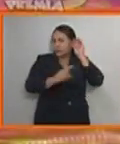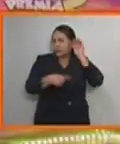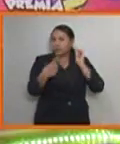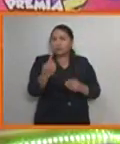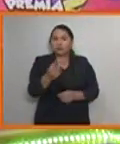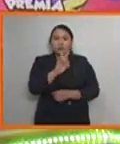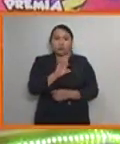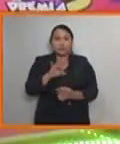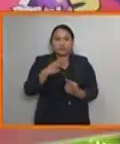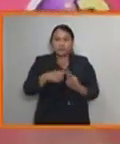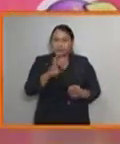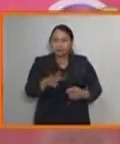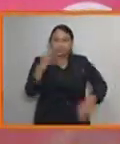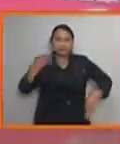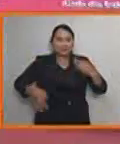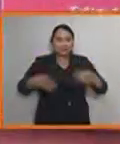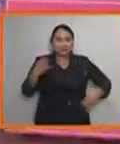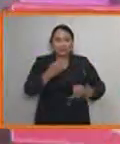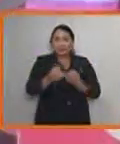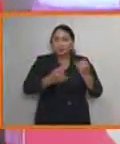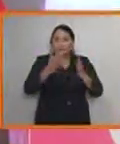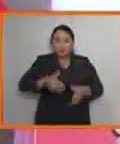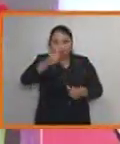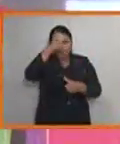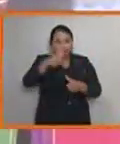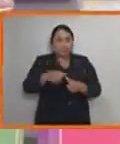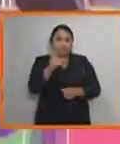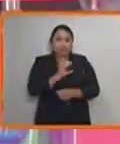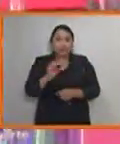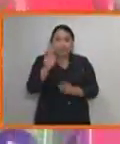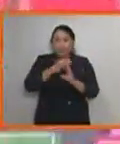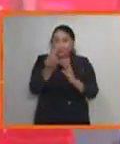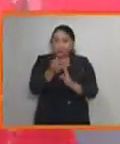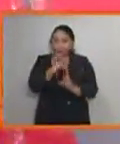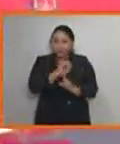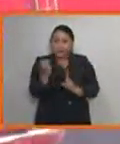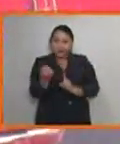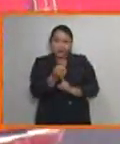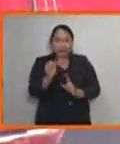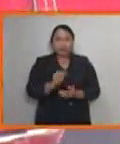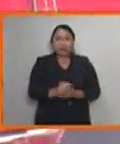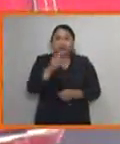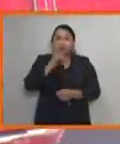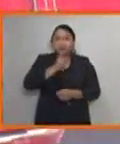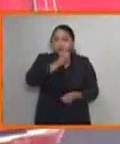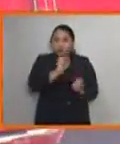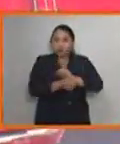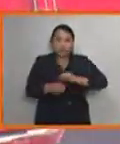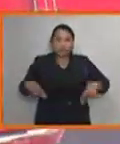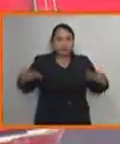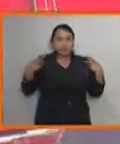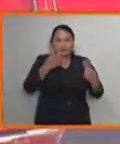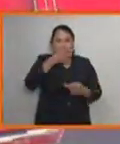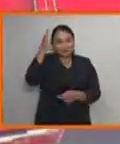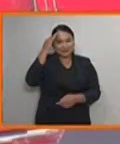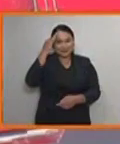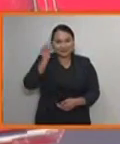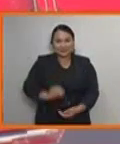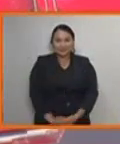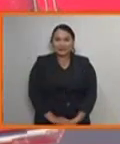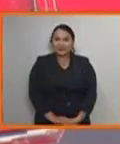4. Muchas felicidades. Jugador, recuerda seguirnos en todas nuestras redes sociales como arroba Loto Honduras. Loto te cambia la vida y tu suerte lo sabe.